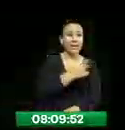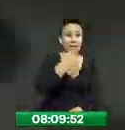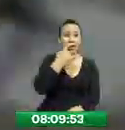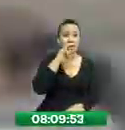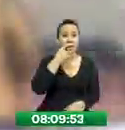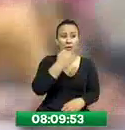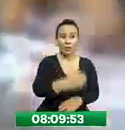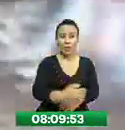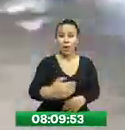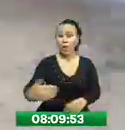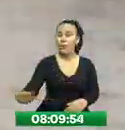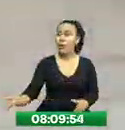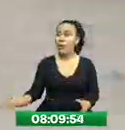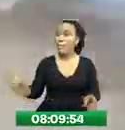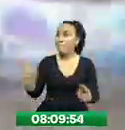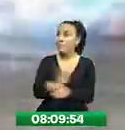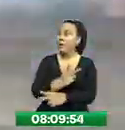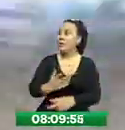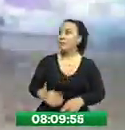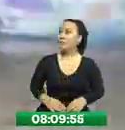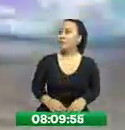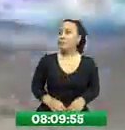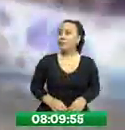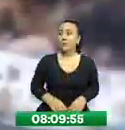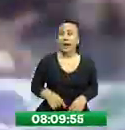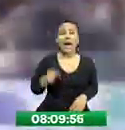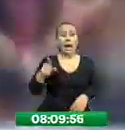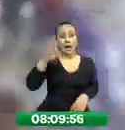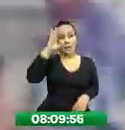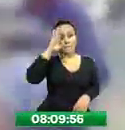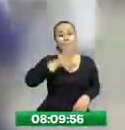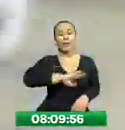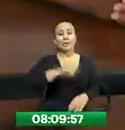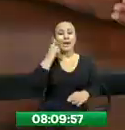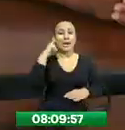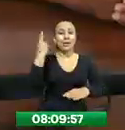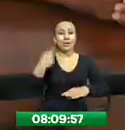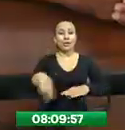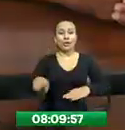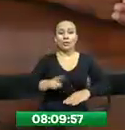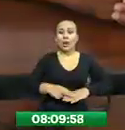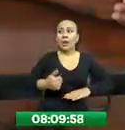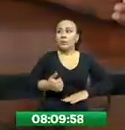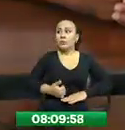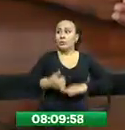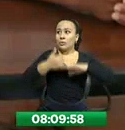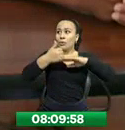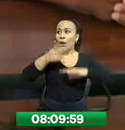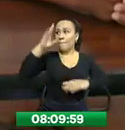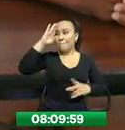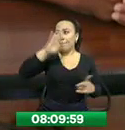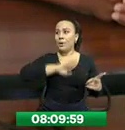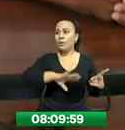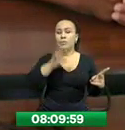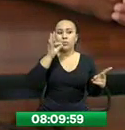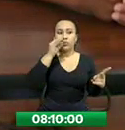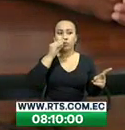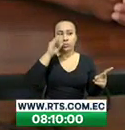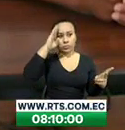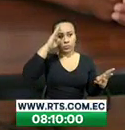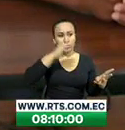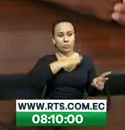hacer. En el evento estuvo la Policía Nacional, estuvo el intendente de policía, estuvo la tenienta